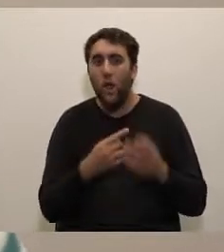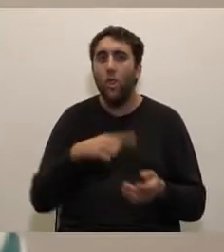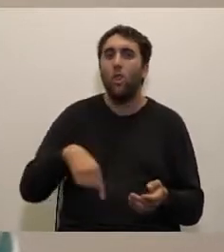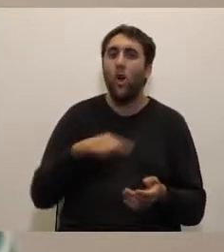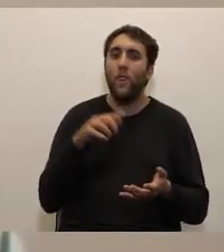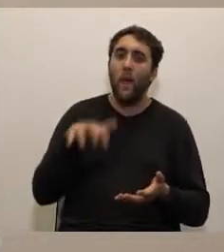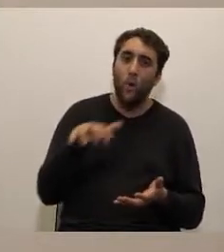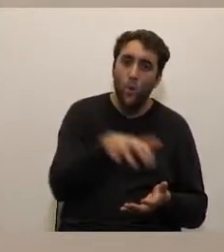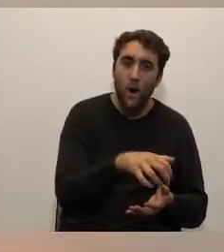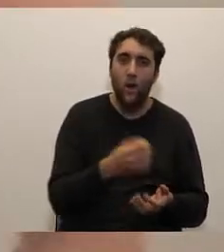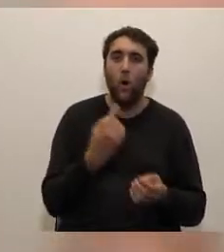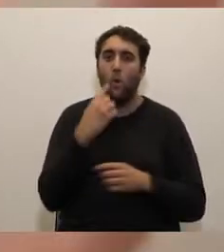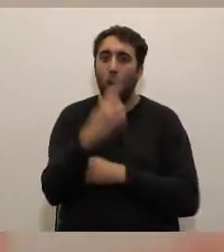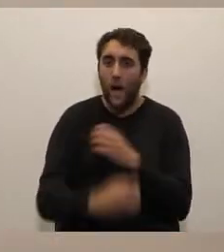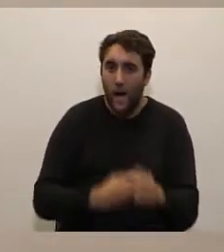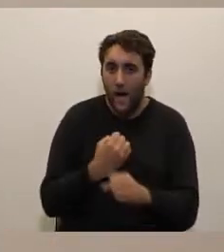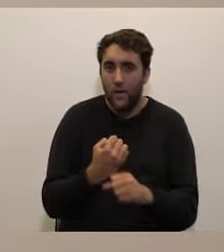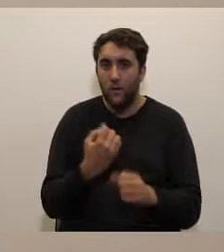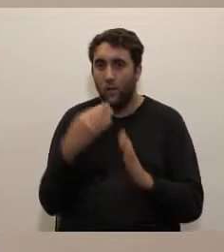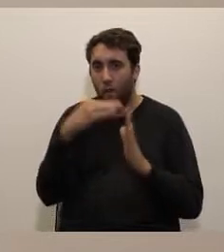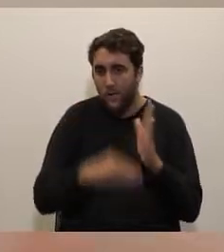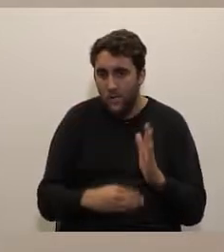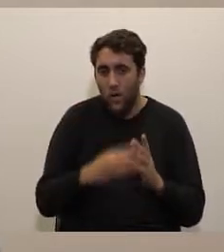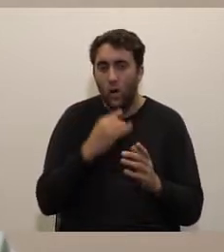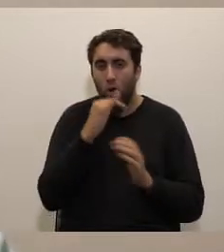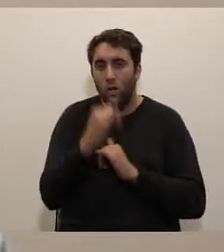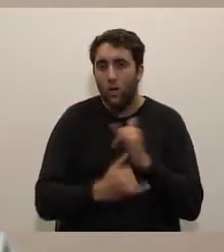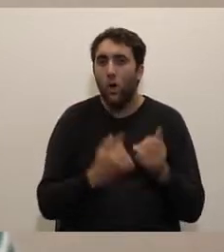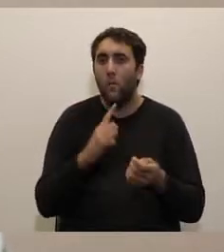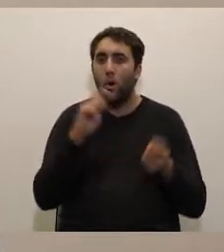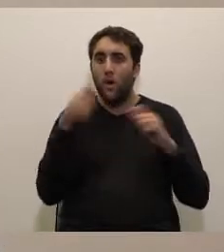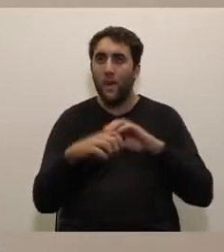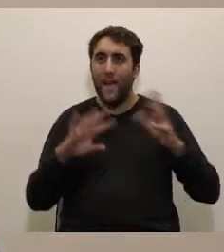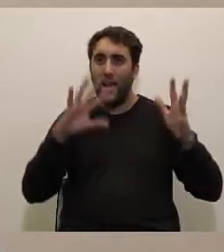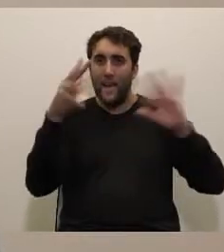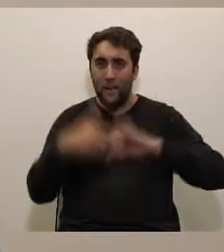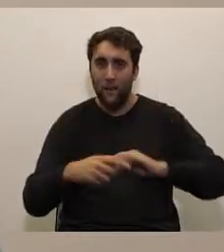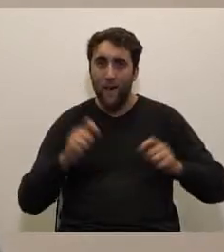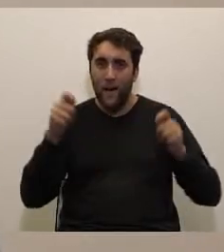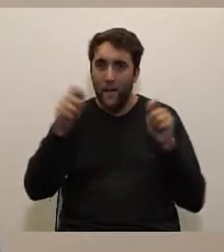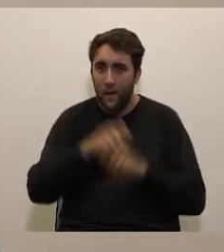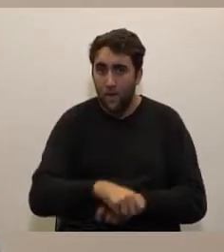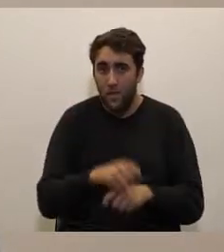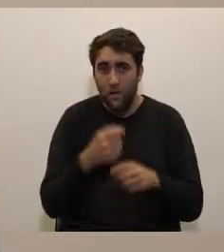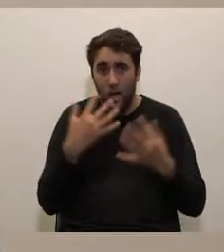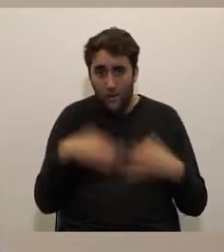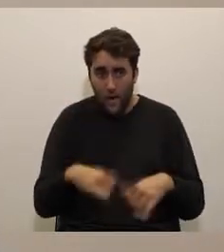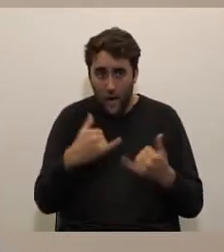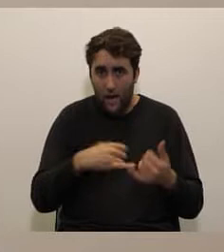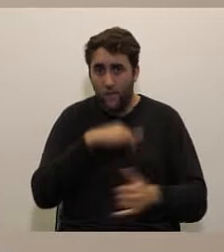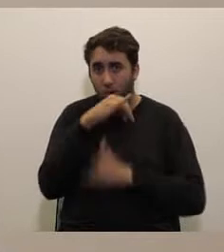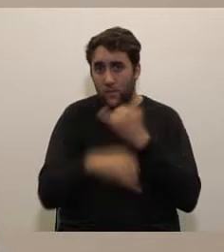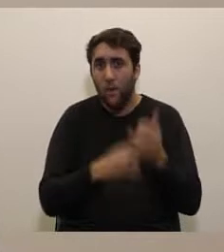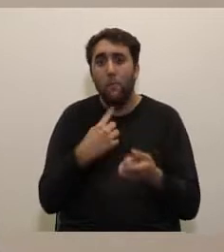se registran durante el año, cómo cambia esto con el tiempo. Para todo lo que es decisiones a nivel ambiental, este tipo de información es fundamental,